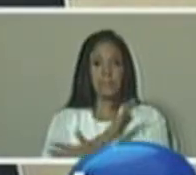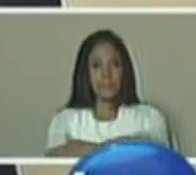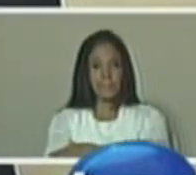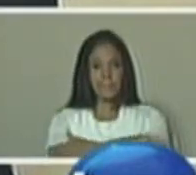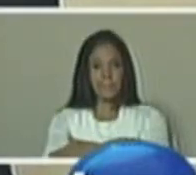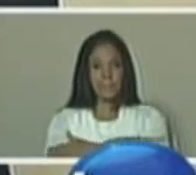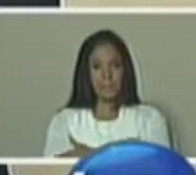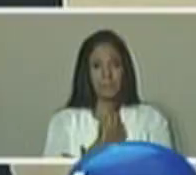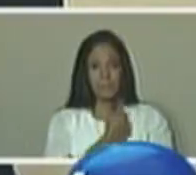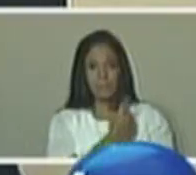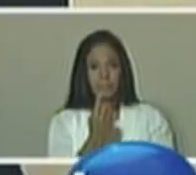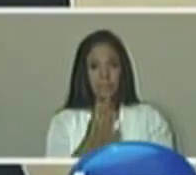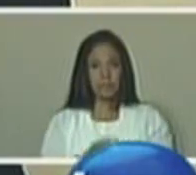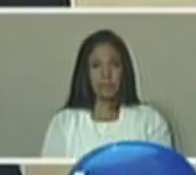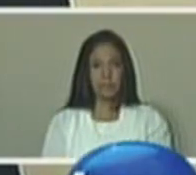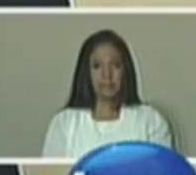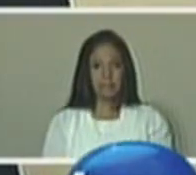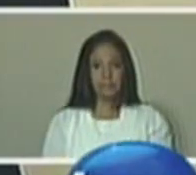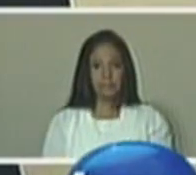Felicitaciones.